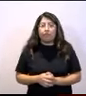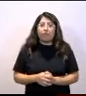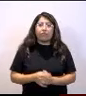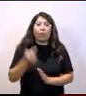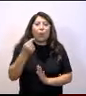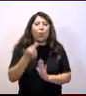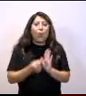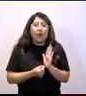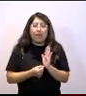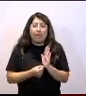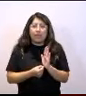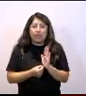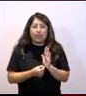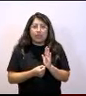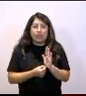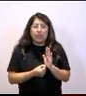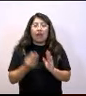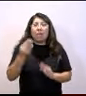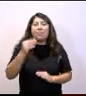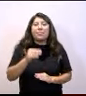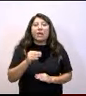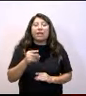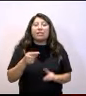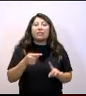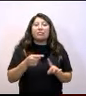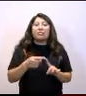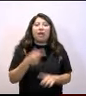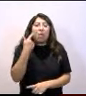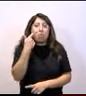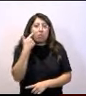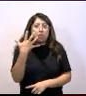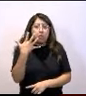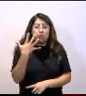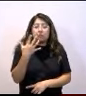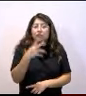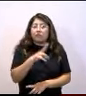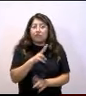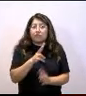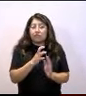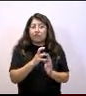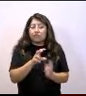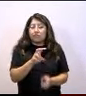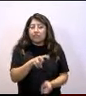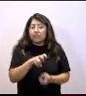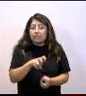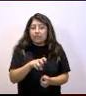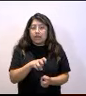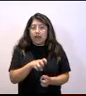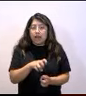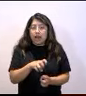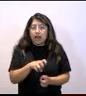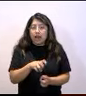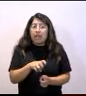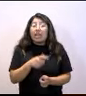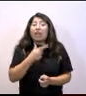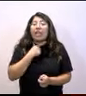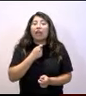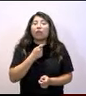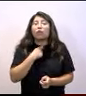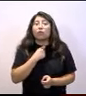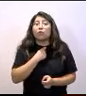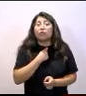medida más de populismo fiscal, ese populismo fiscal que tanto le gusta